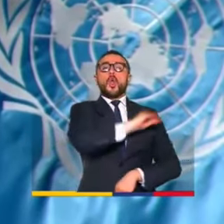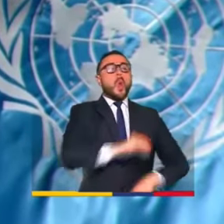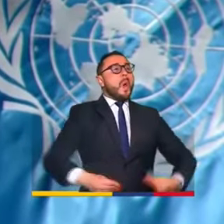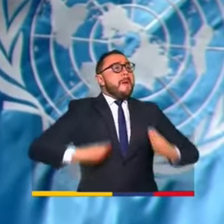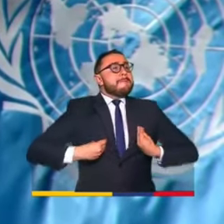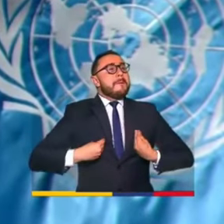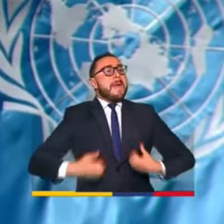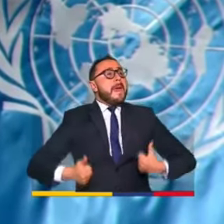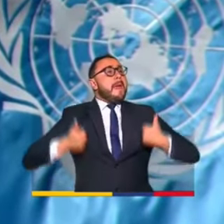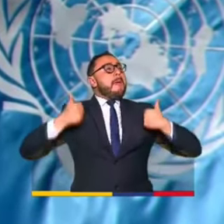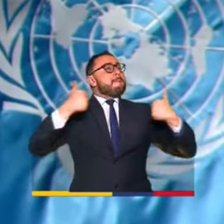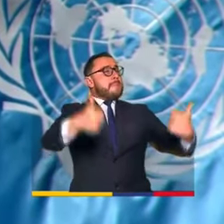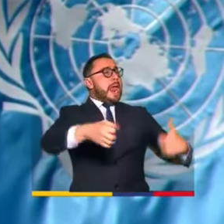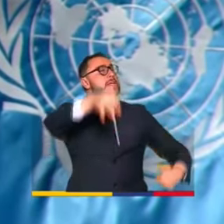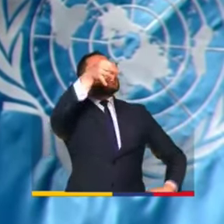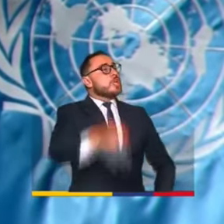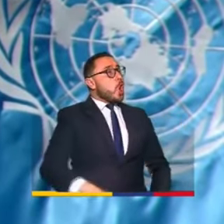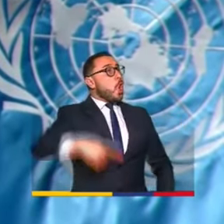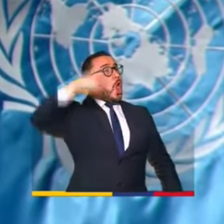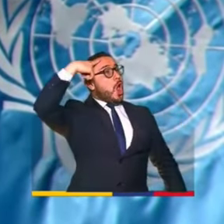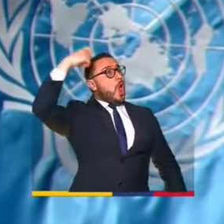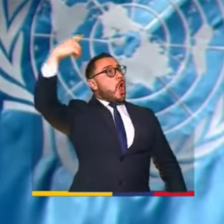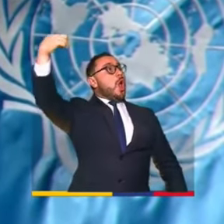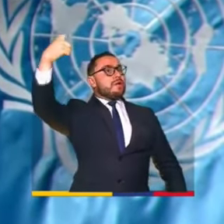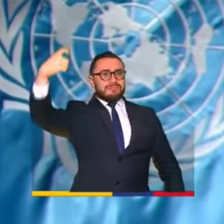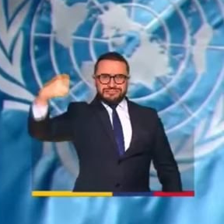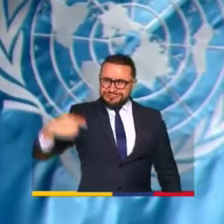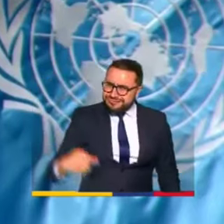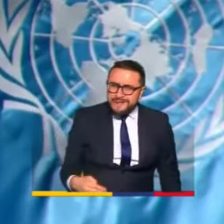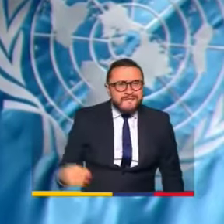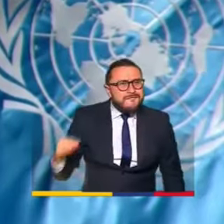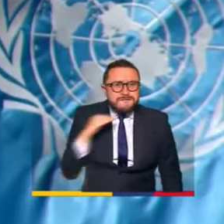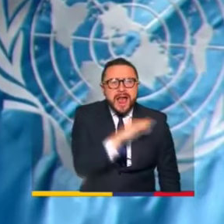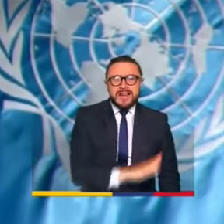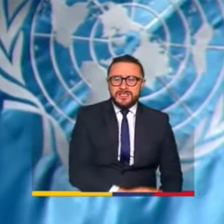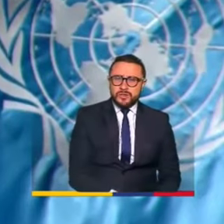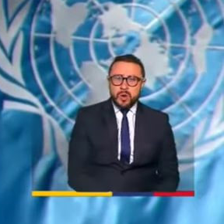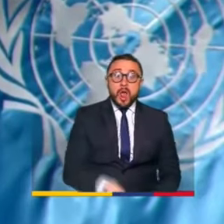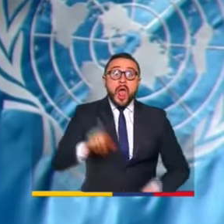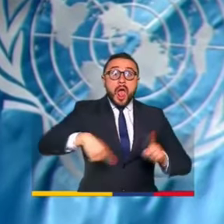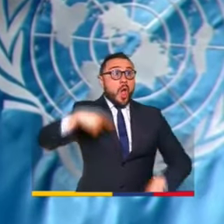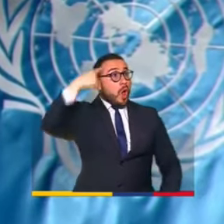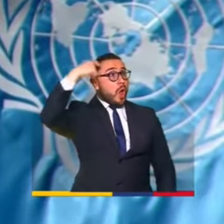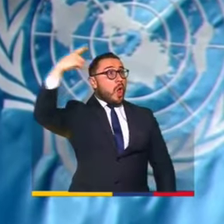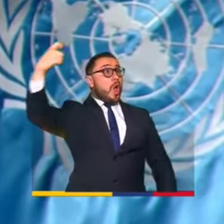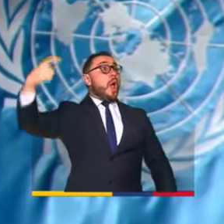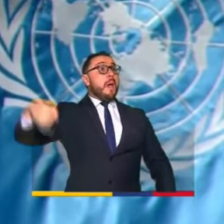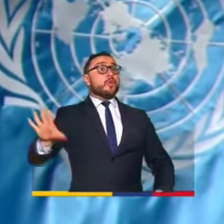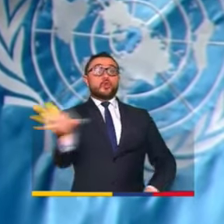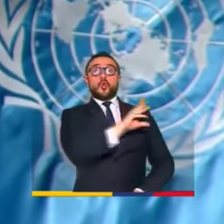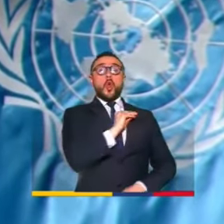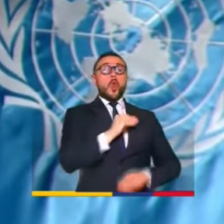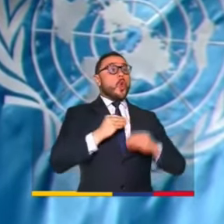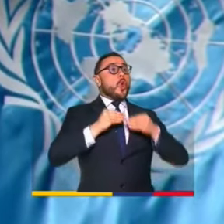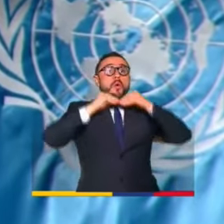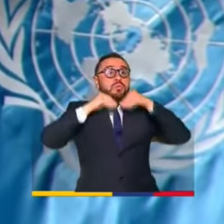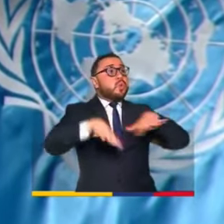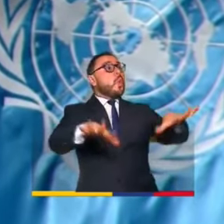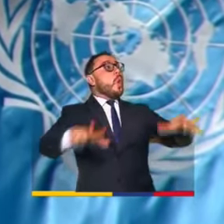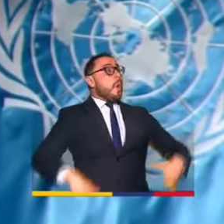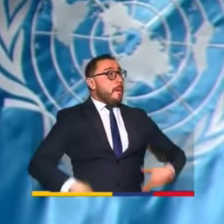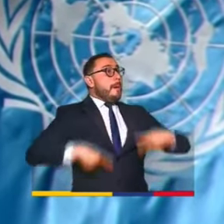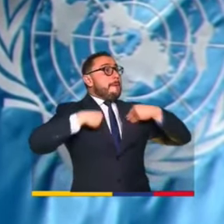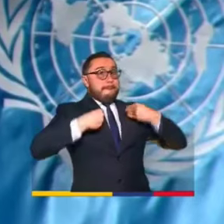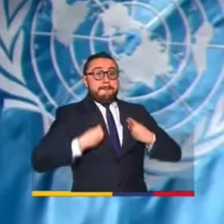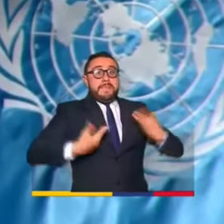bienestar y que llevará a los seres humanos a ser portadores de la vida. Ilusos